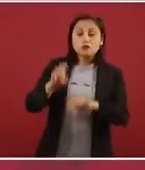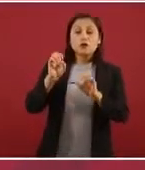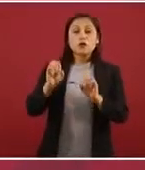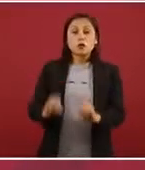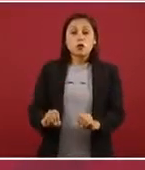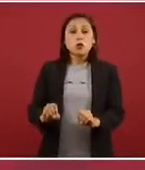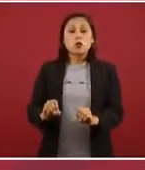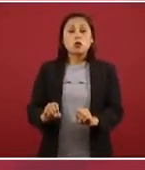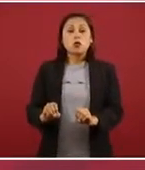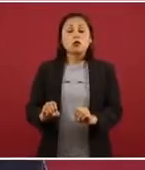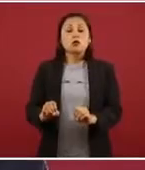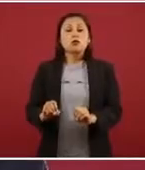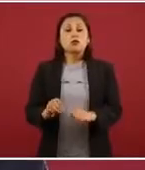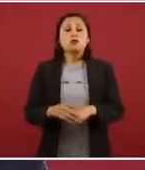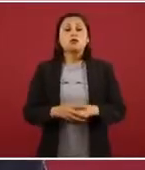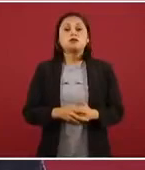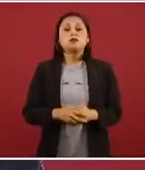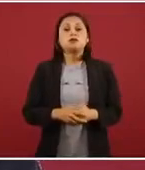actitud